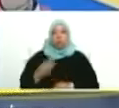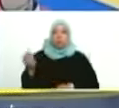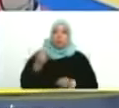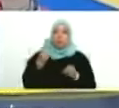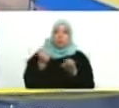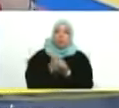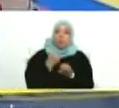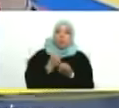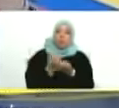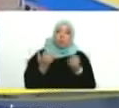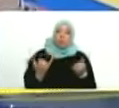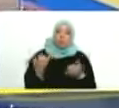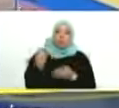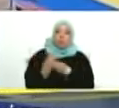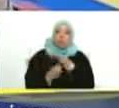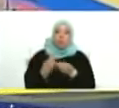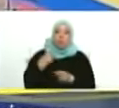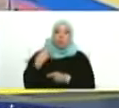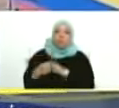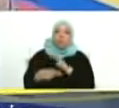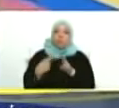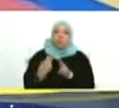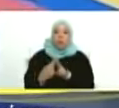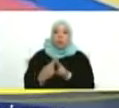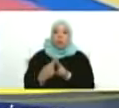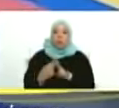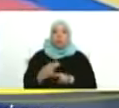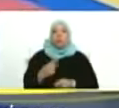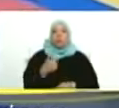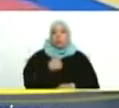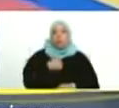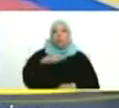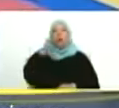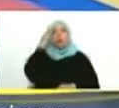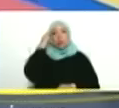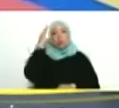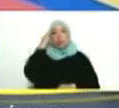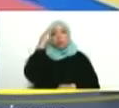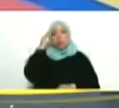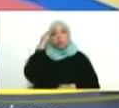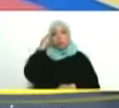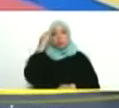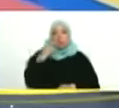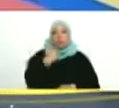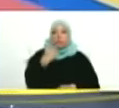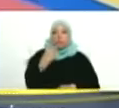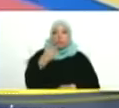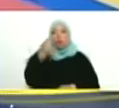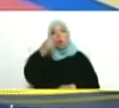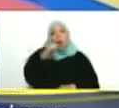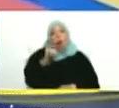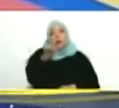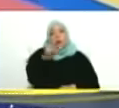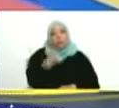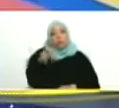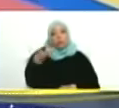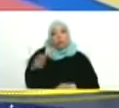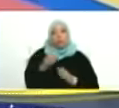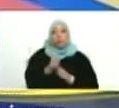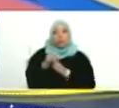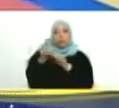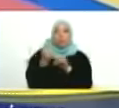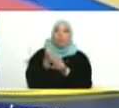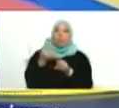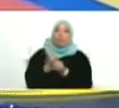patria, es hacer humanidad. Porque yo sé que las voceras, los voceros, los líderes,